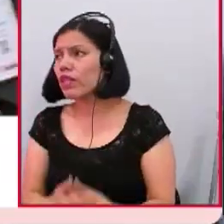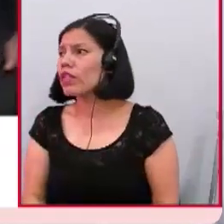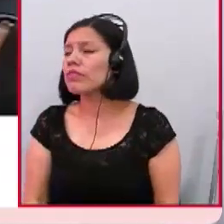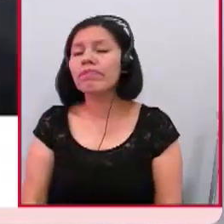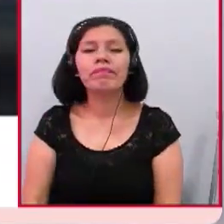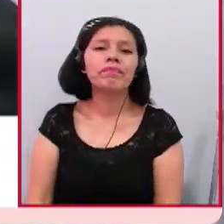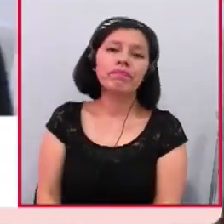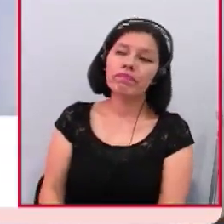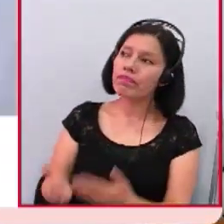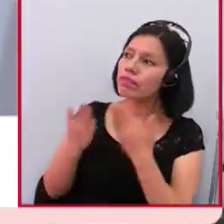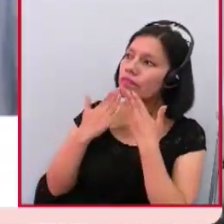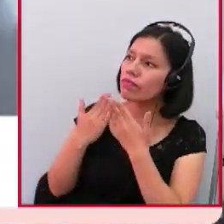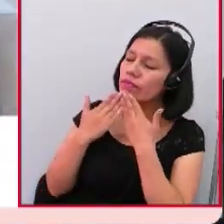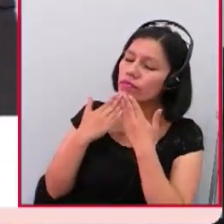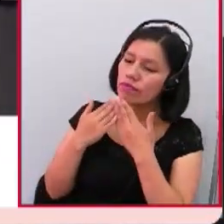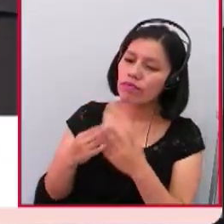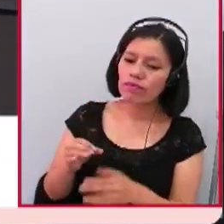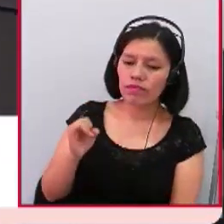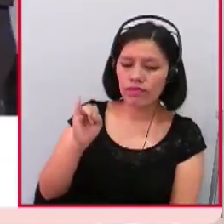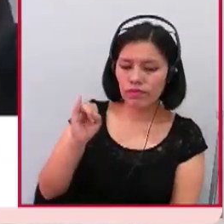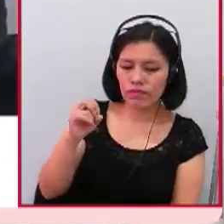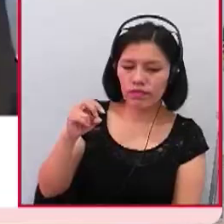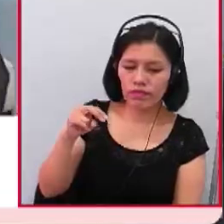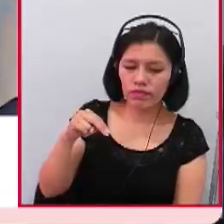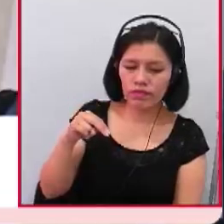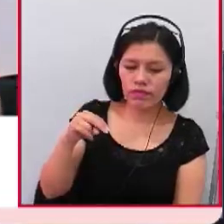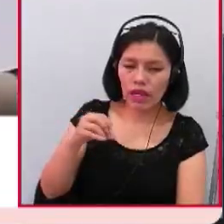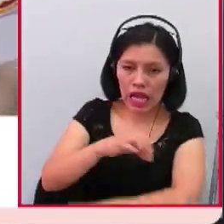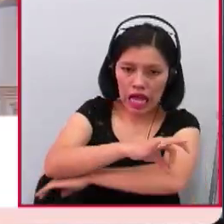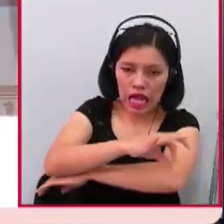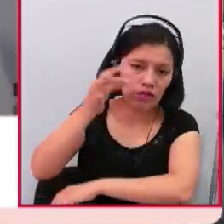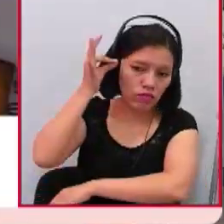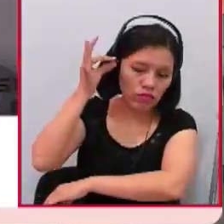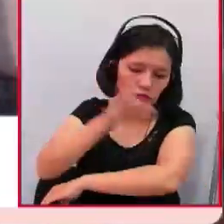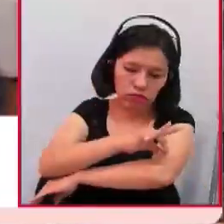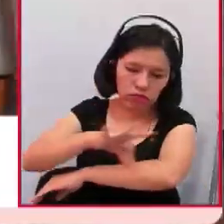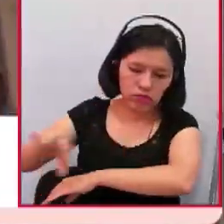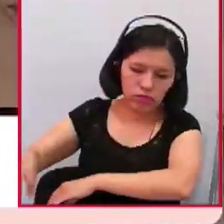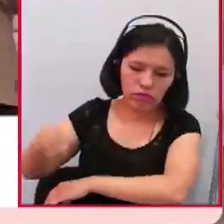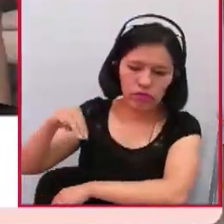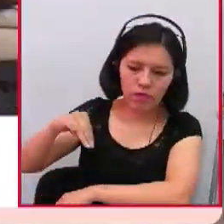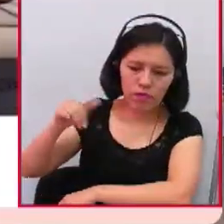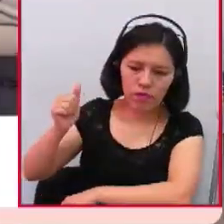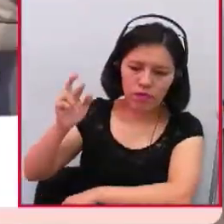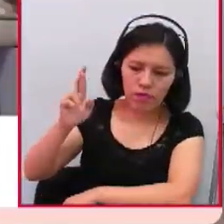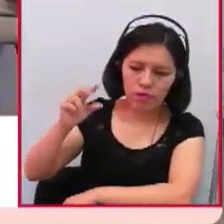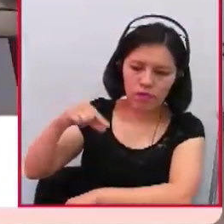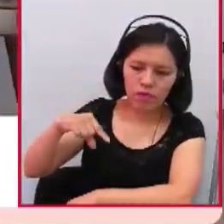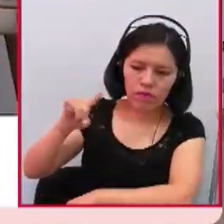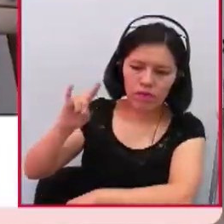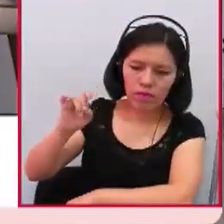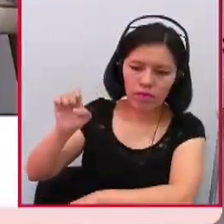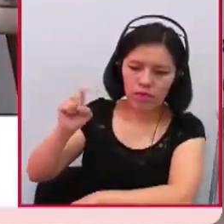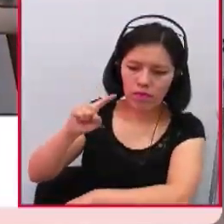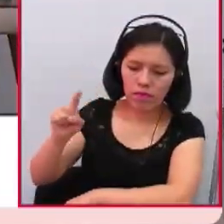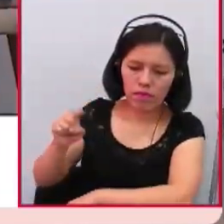Muchas gracias, ingeniero Márquez, por su exposición. Yo quería hacerle una pregunta.